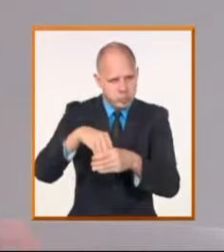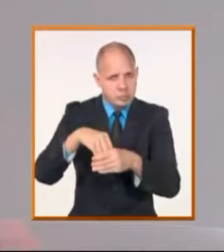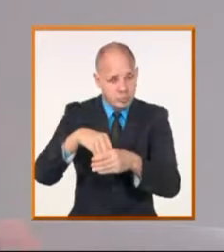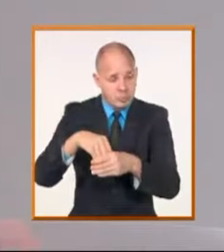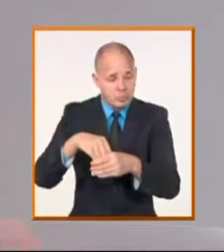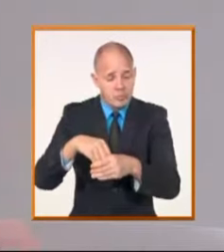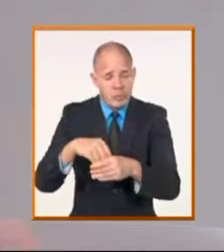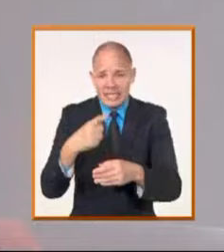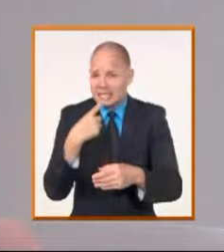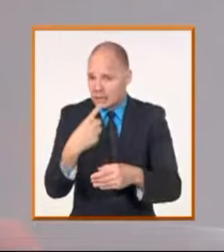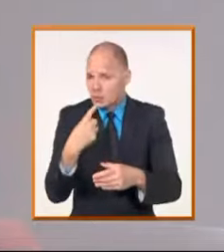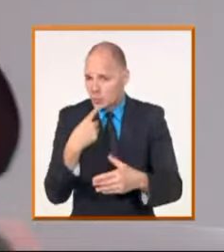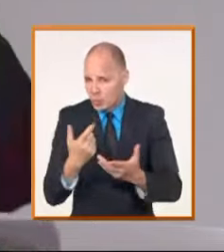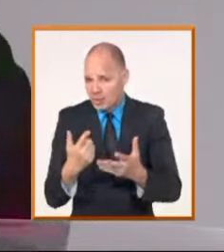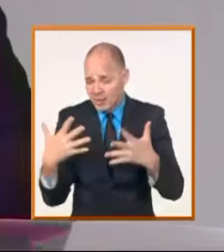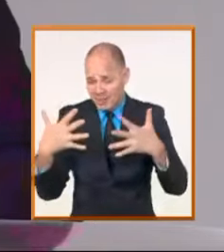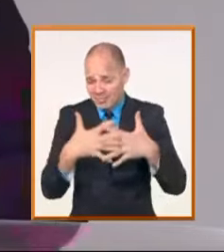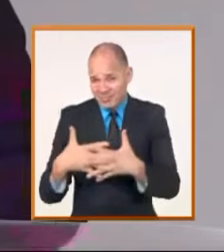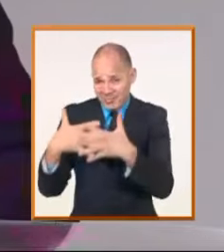pero el reajuste de Estados Unidos